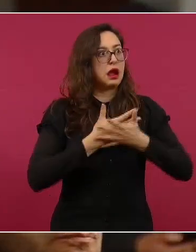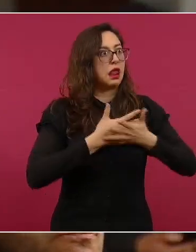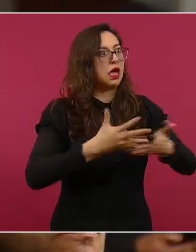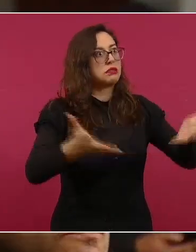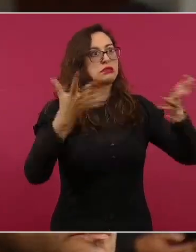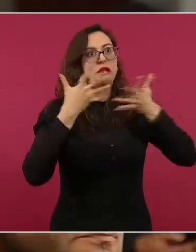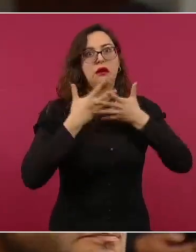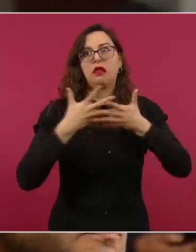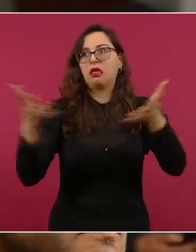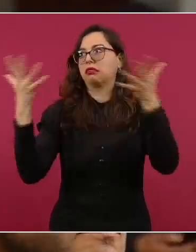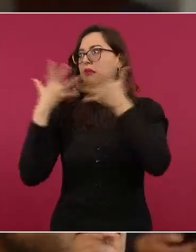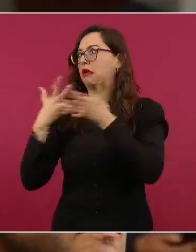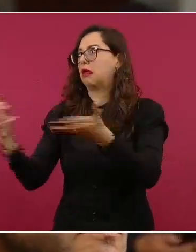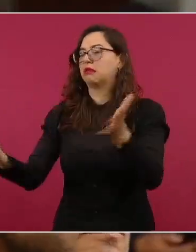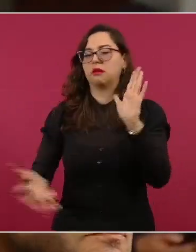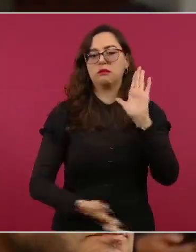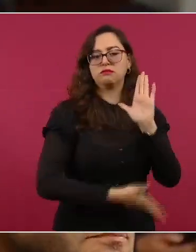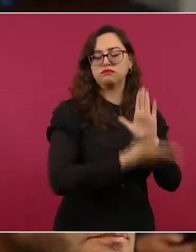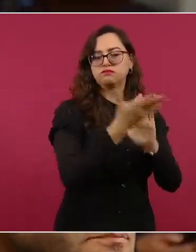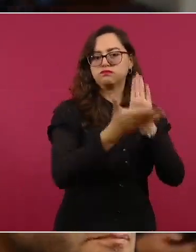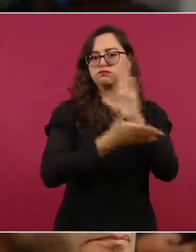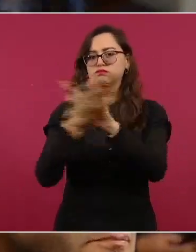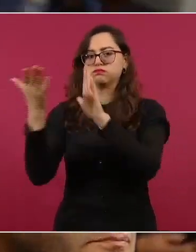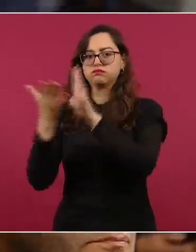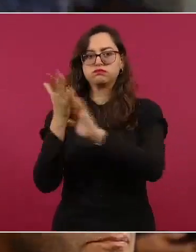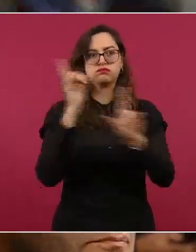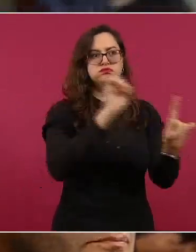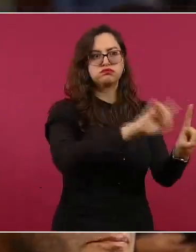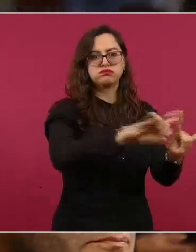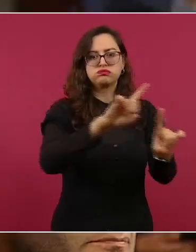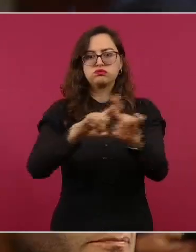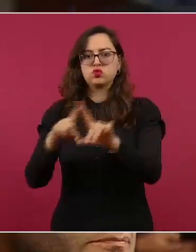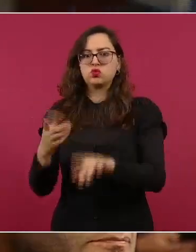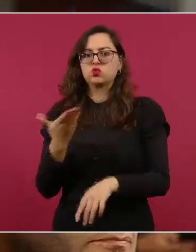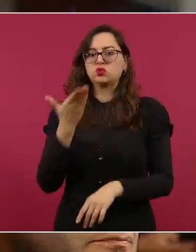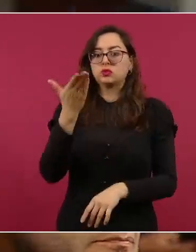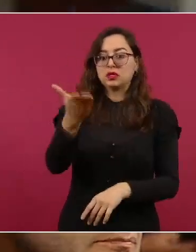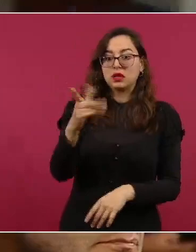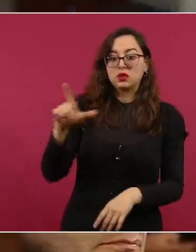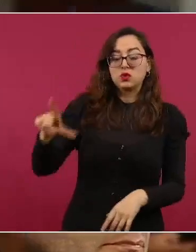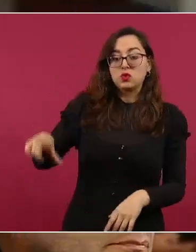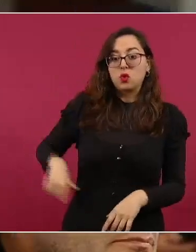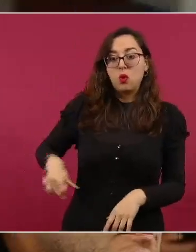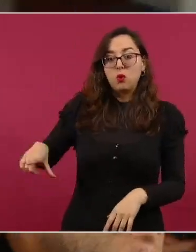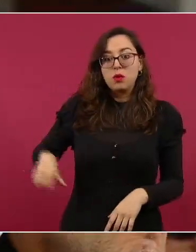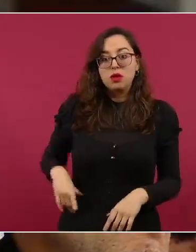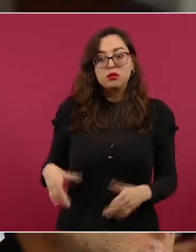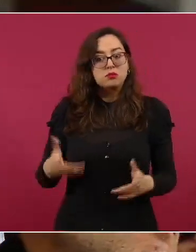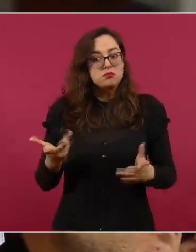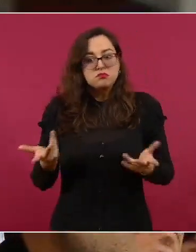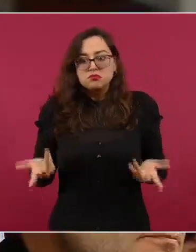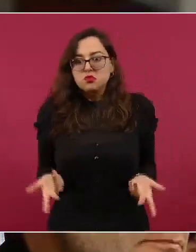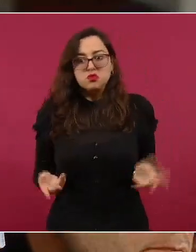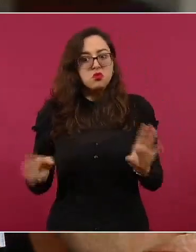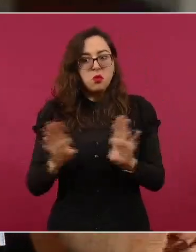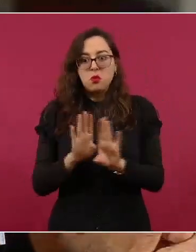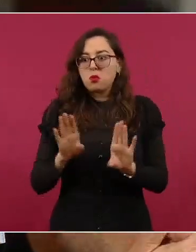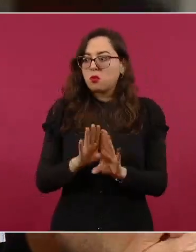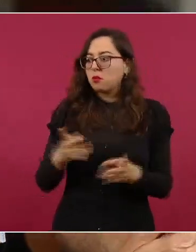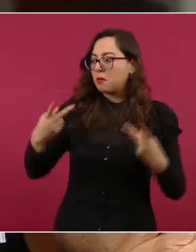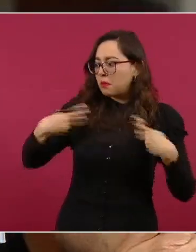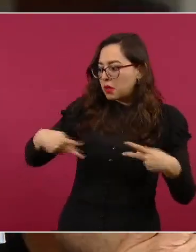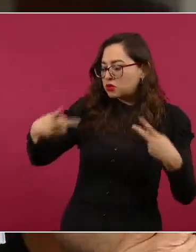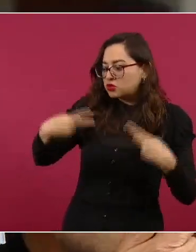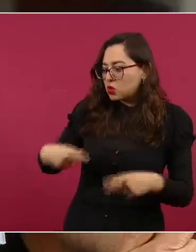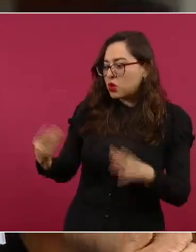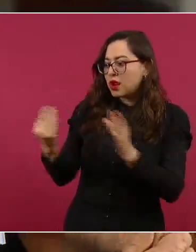demás. ¿Existe en su gobierno algún planteamiento de capacitación, de educación?